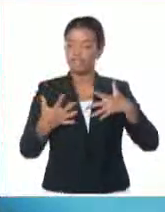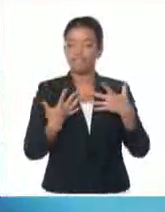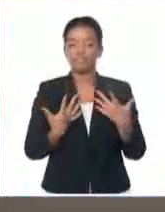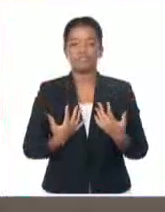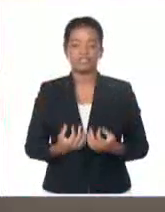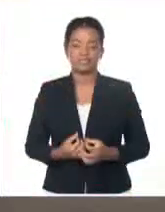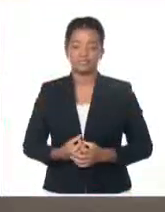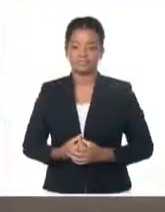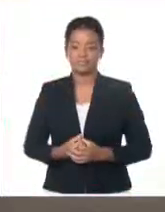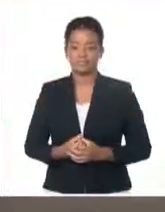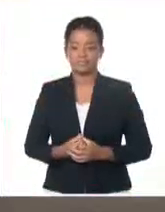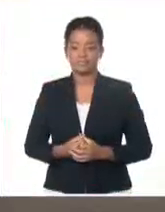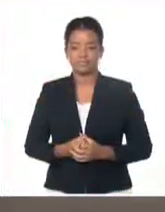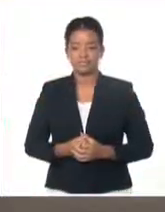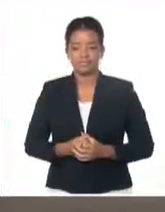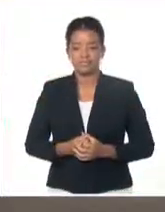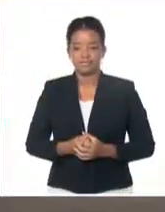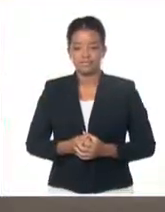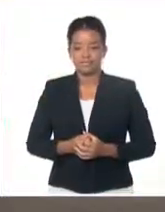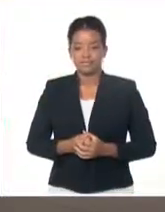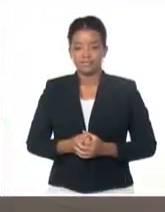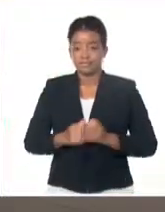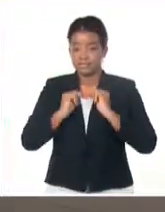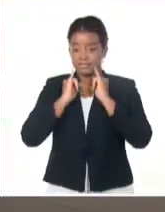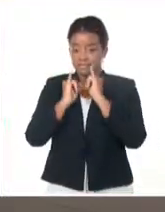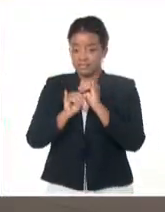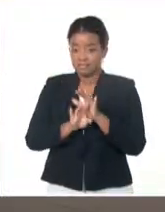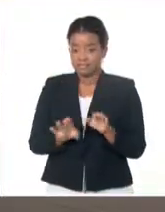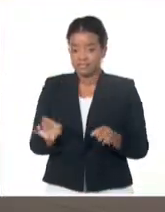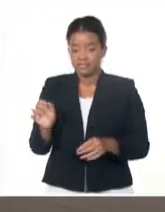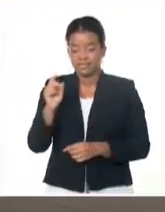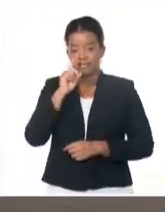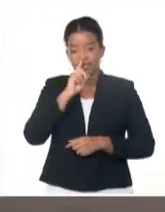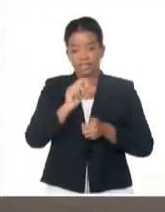competencia. Y con esta información finalizan los deportes. Muy buenas noches.